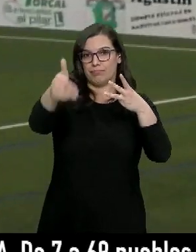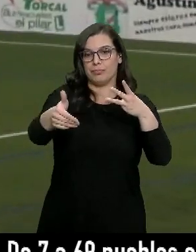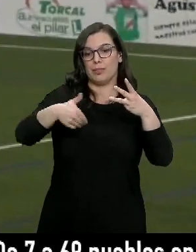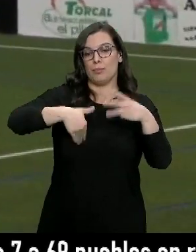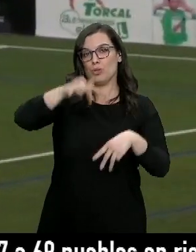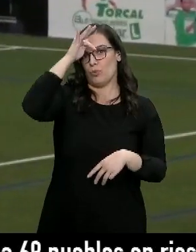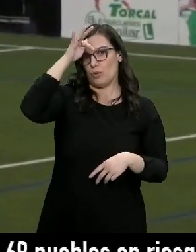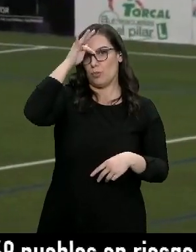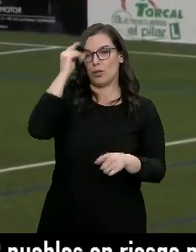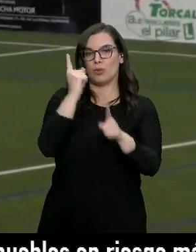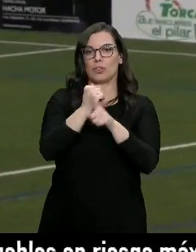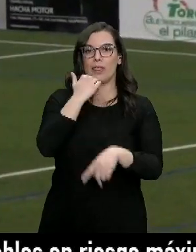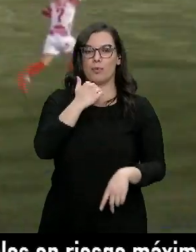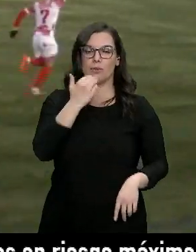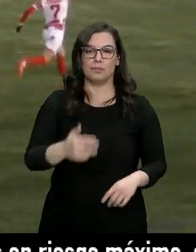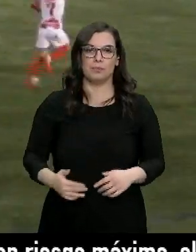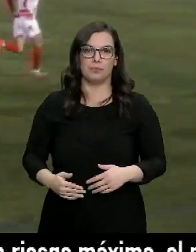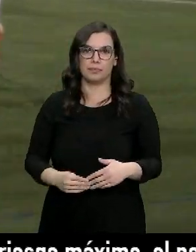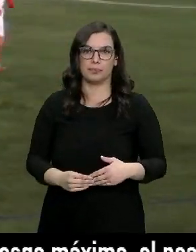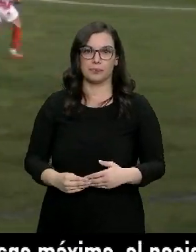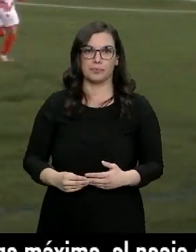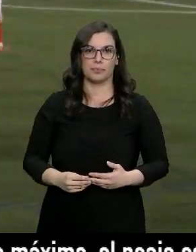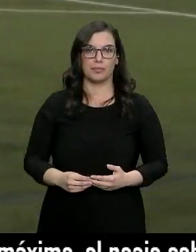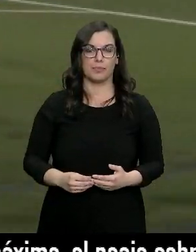este domingo ante el Zamora.